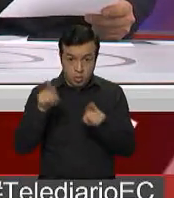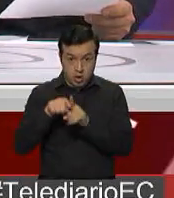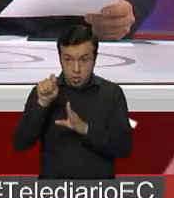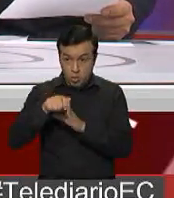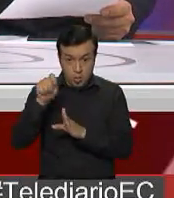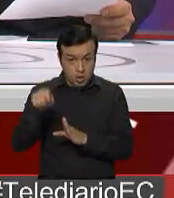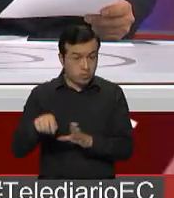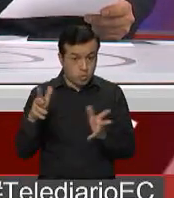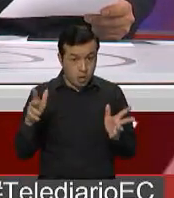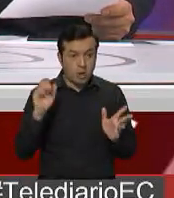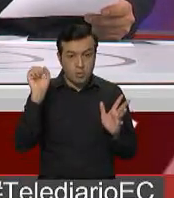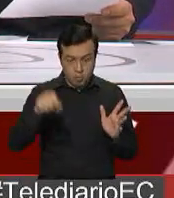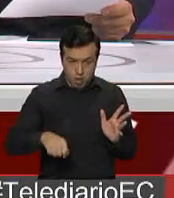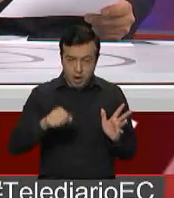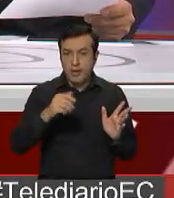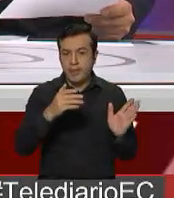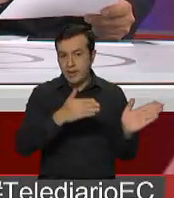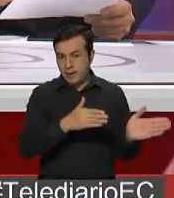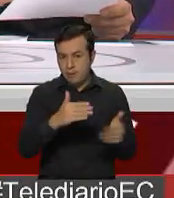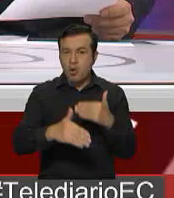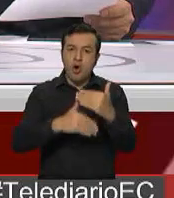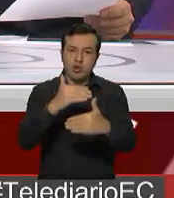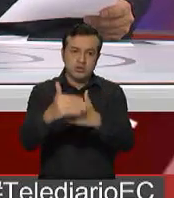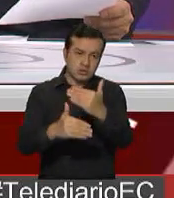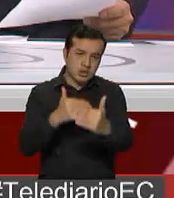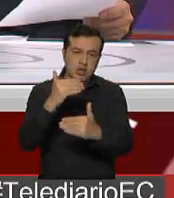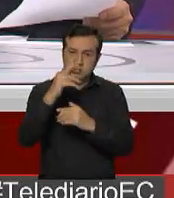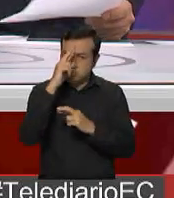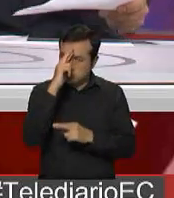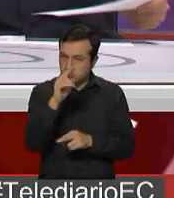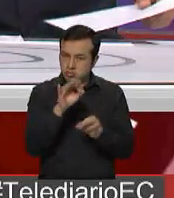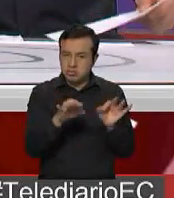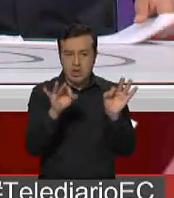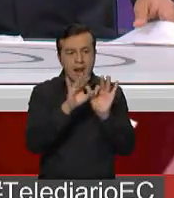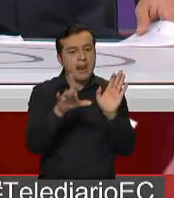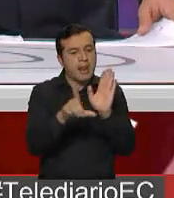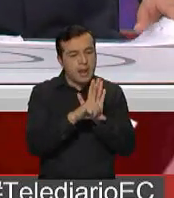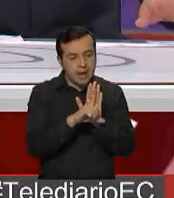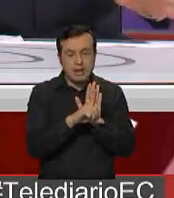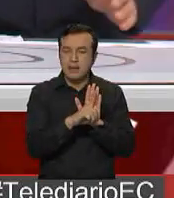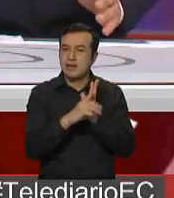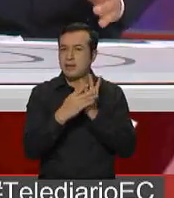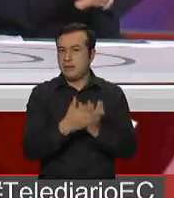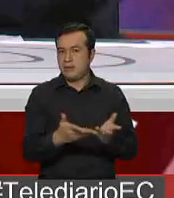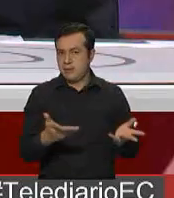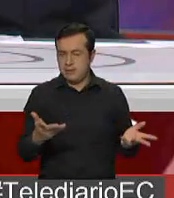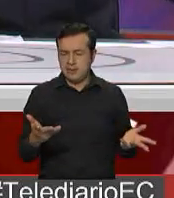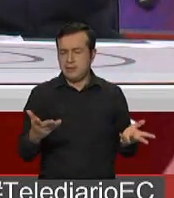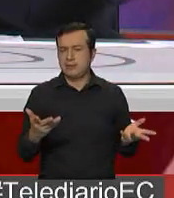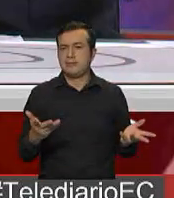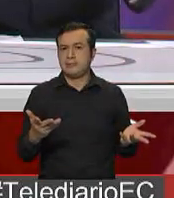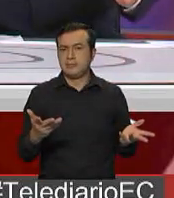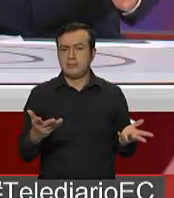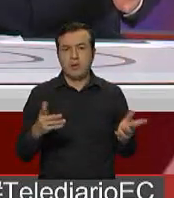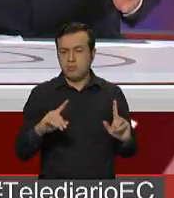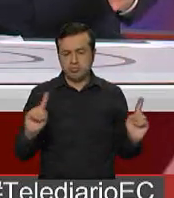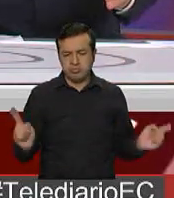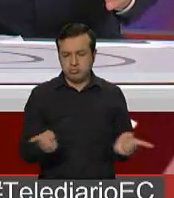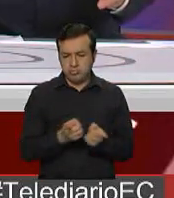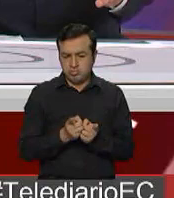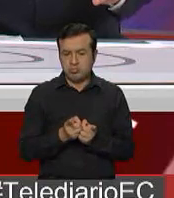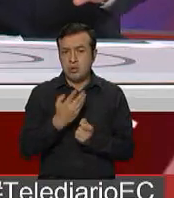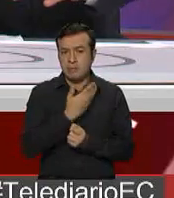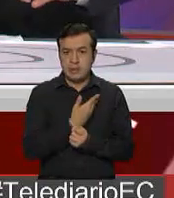decisión judicial a través de los mecanismos de impugnación de conformidad con la ley y el debido proceso. En pocas palabras,